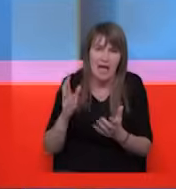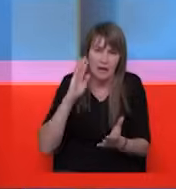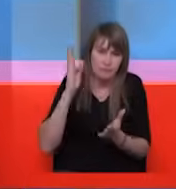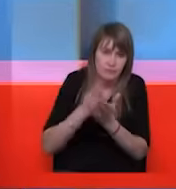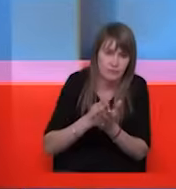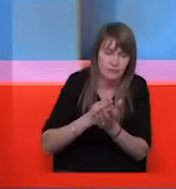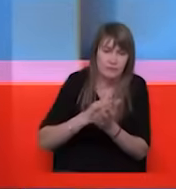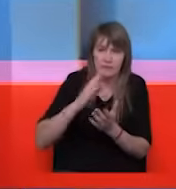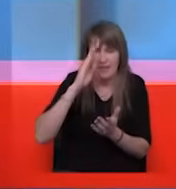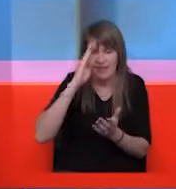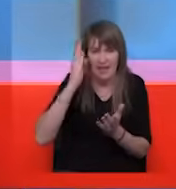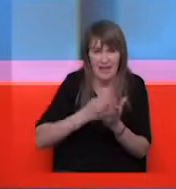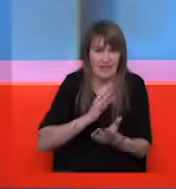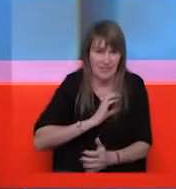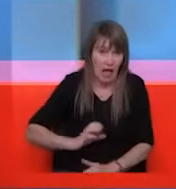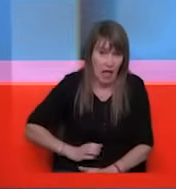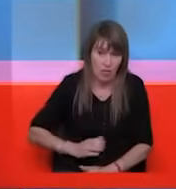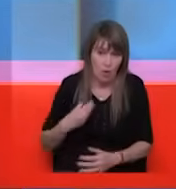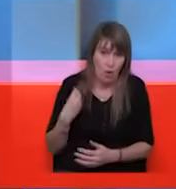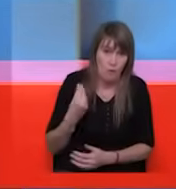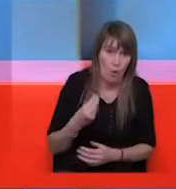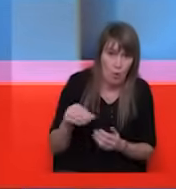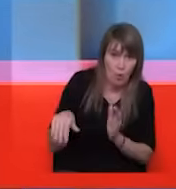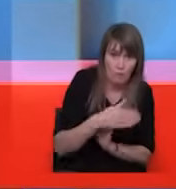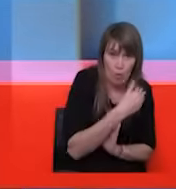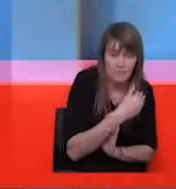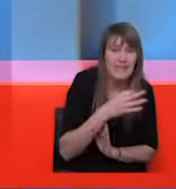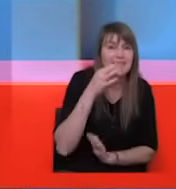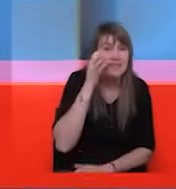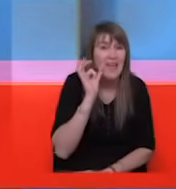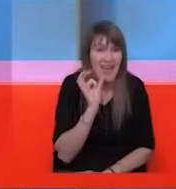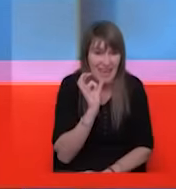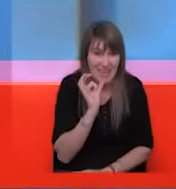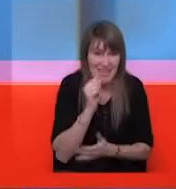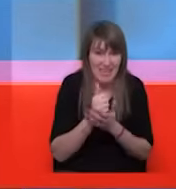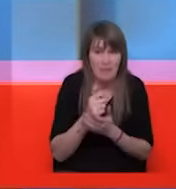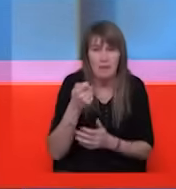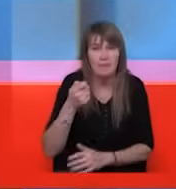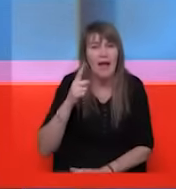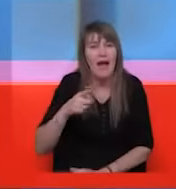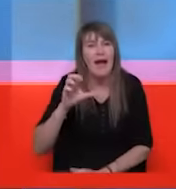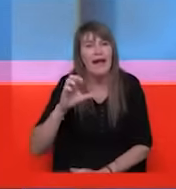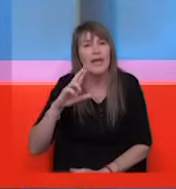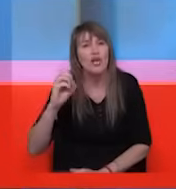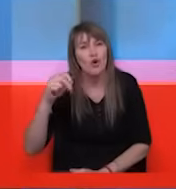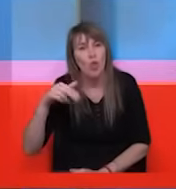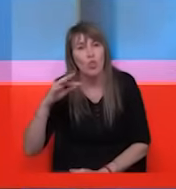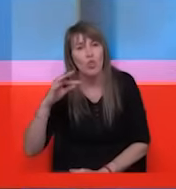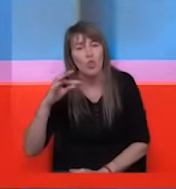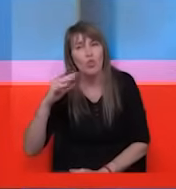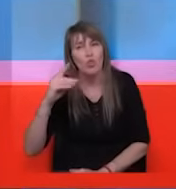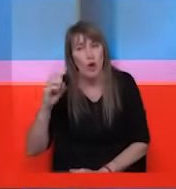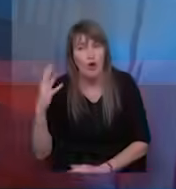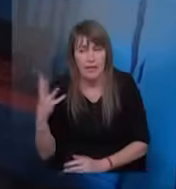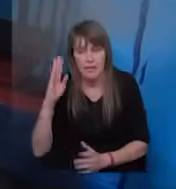está el grupo constitucionalista comandado por Sereñi y Aguerrondo, que es el que funda después de Teniente Artigas, golpista, ¿no?, que fue